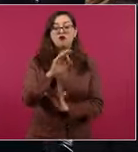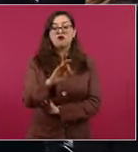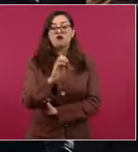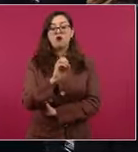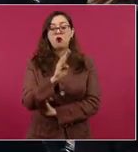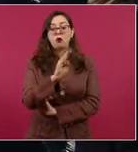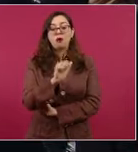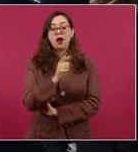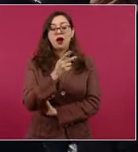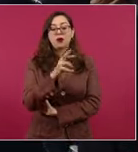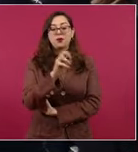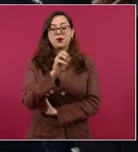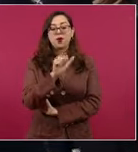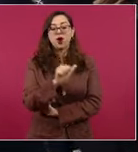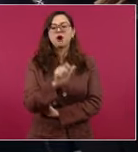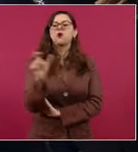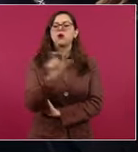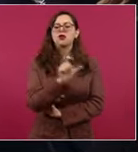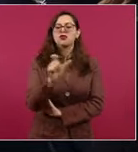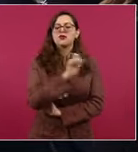Y un 12 de diciembre